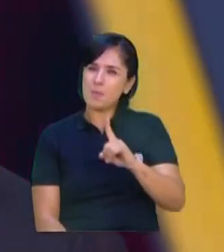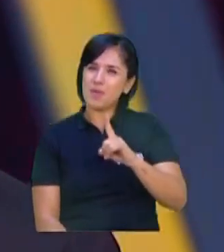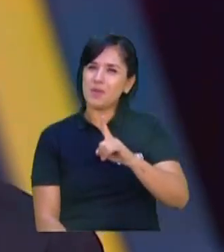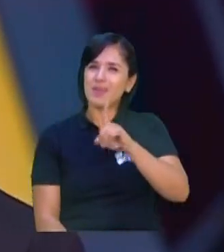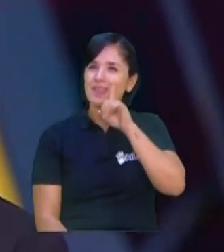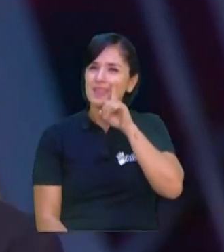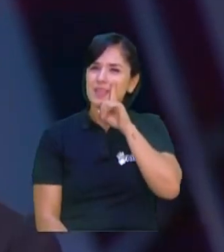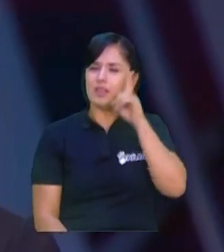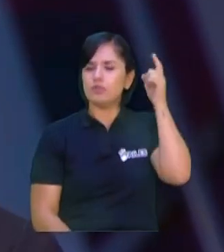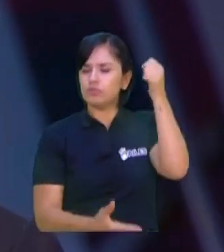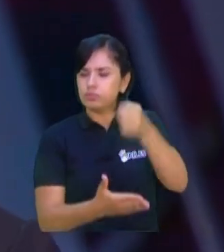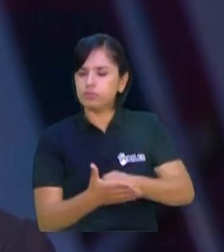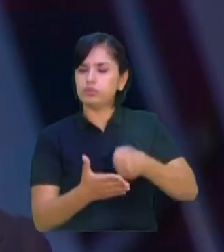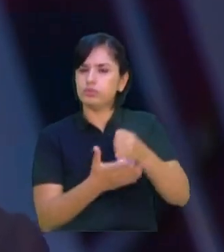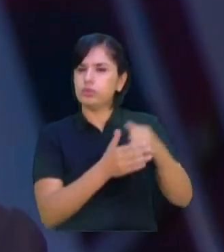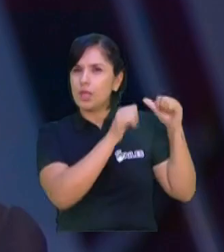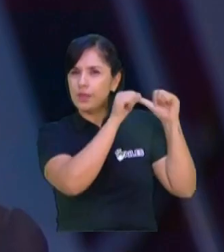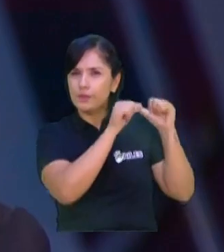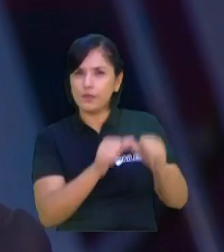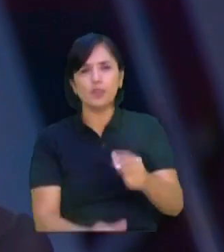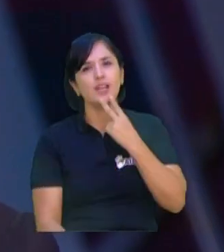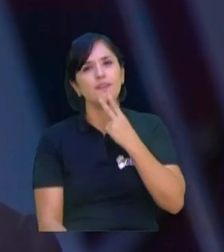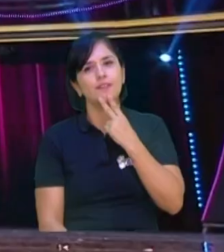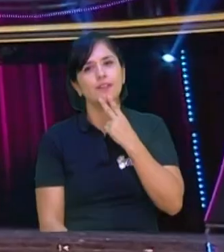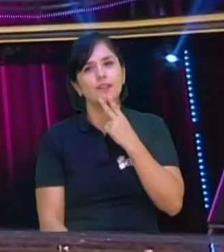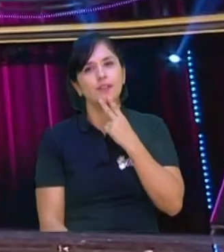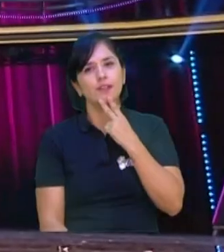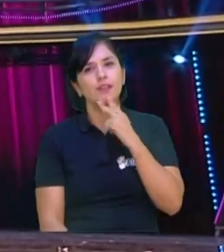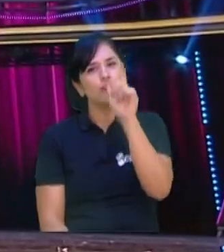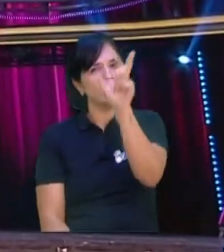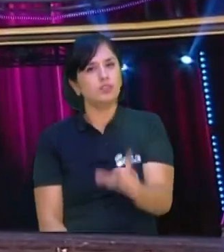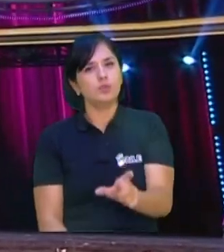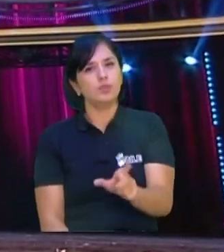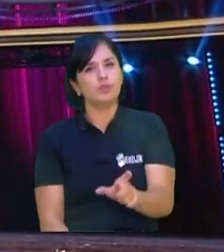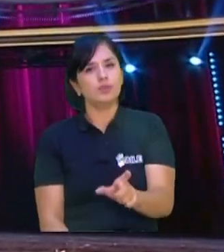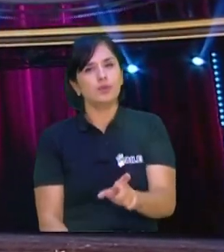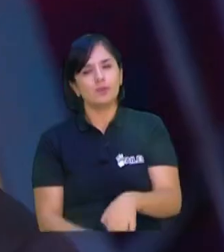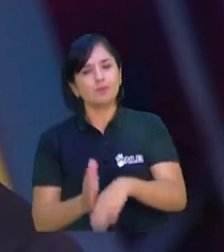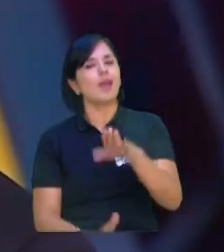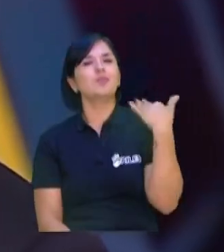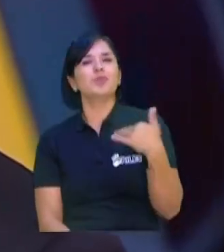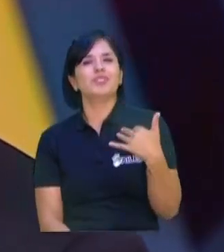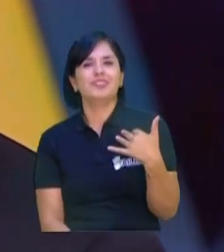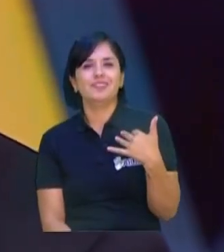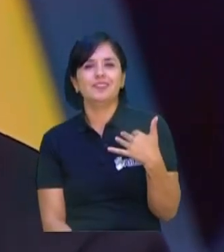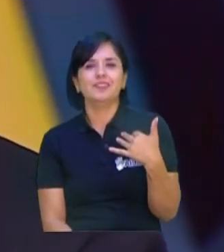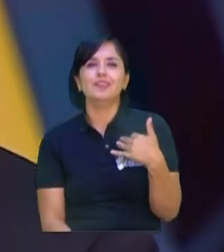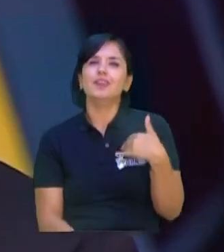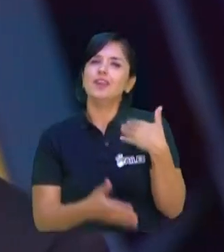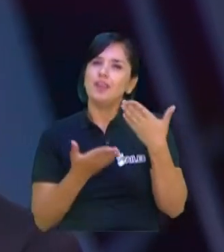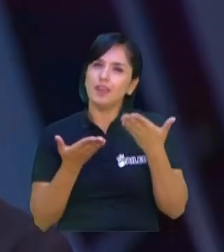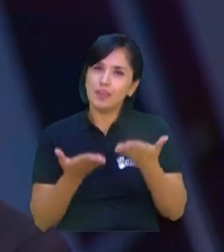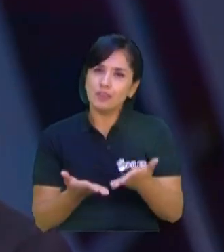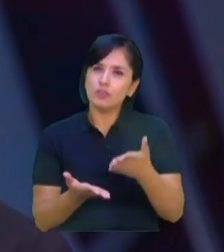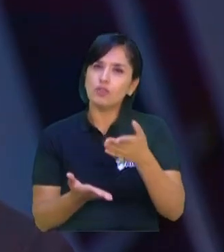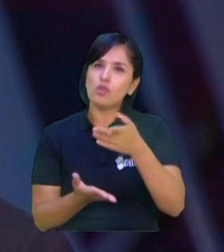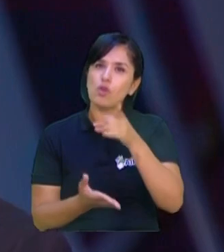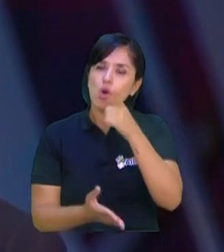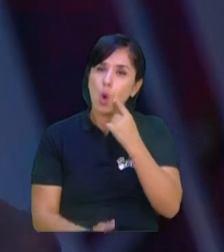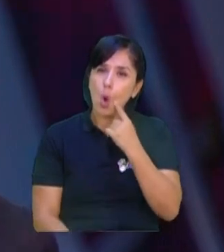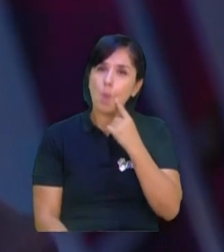Pero hay algunos que luchan toda su vida y son imprescindibles. Eso dijo Bertolt Brecht, y Mario es de esos